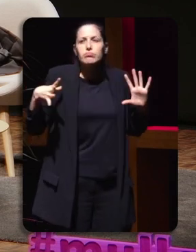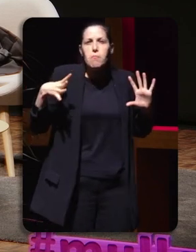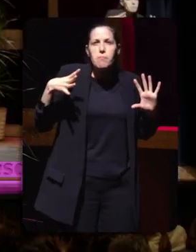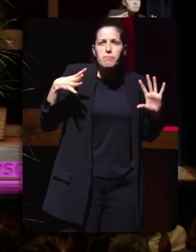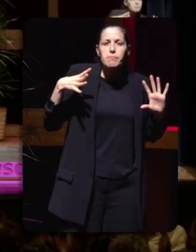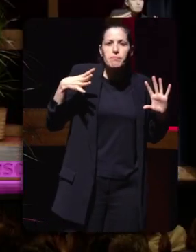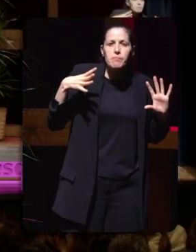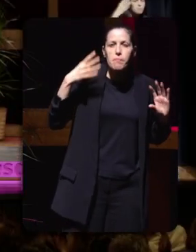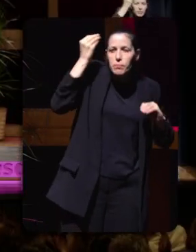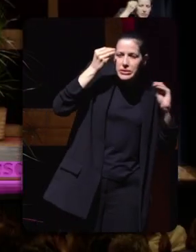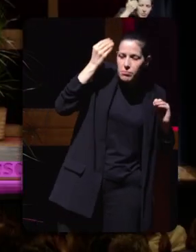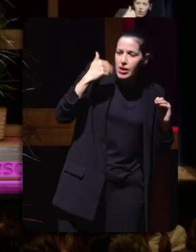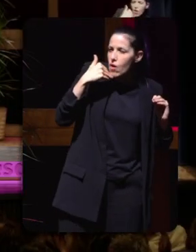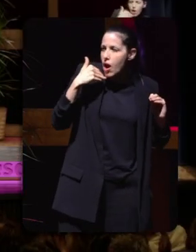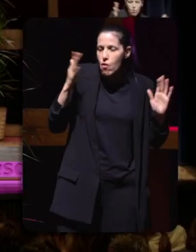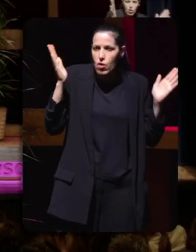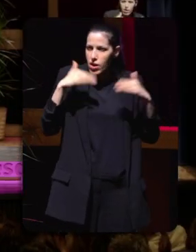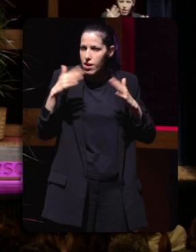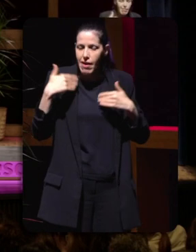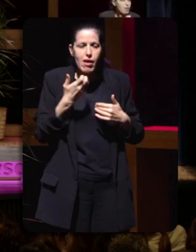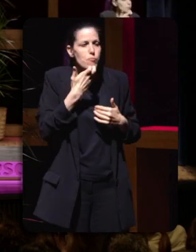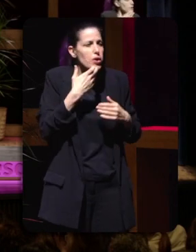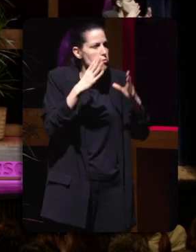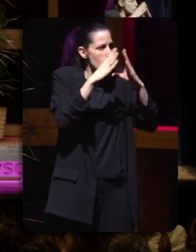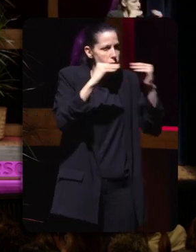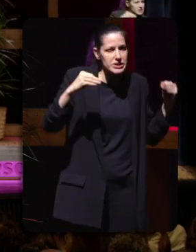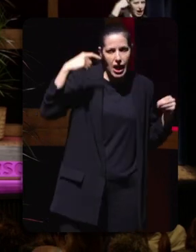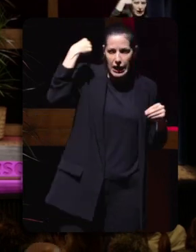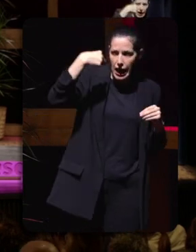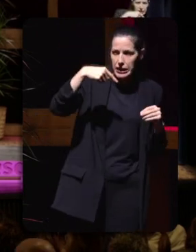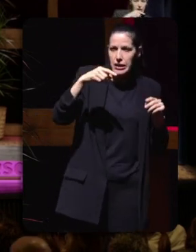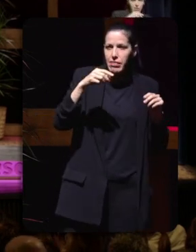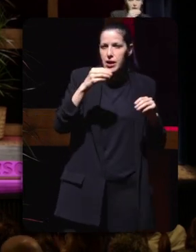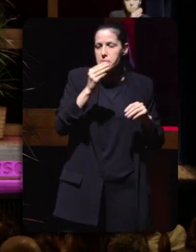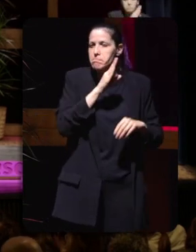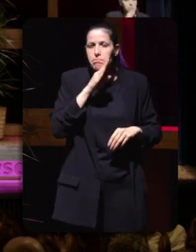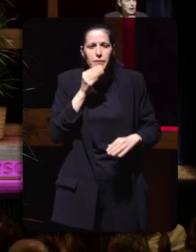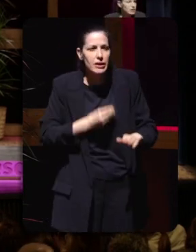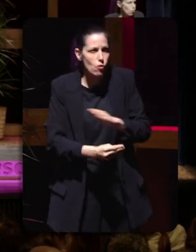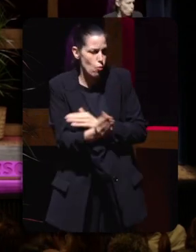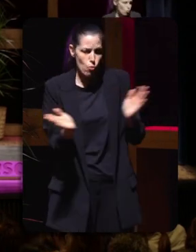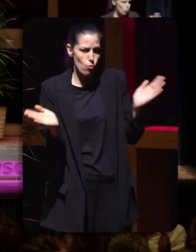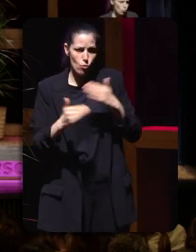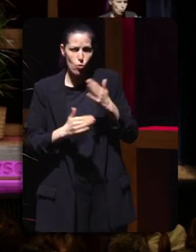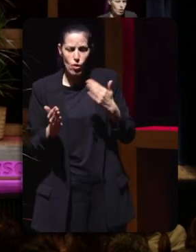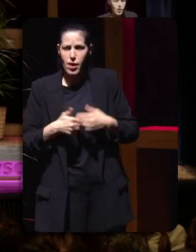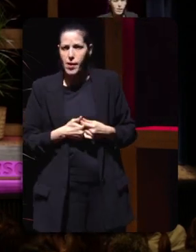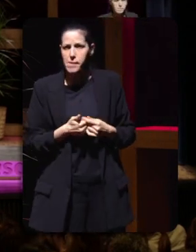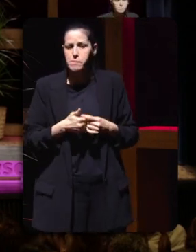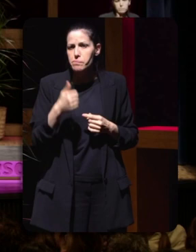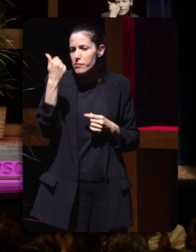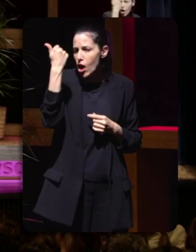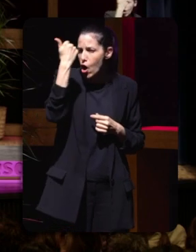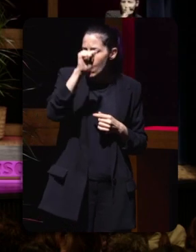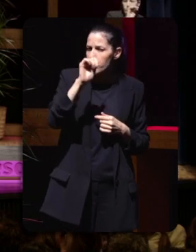hay cátedras de maternidad de las universidades no sigue siendo como un lugar donde además los hombres suelen